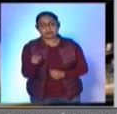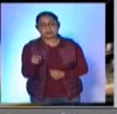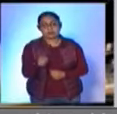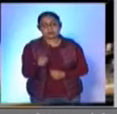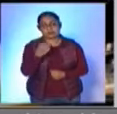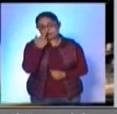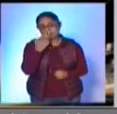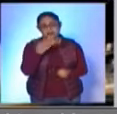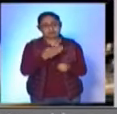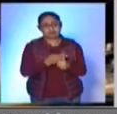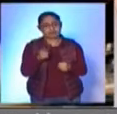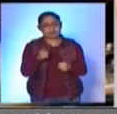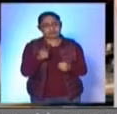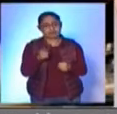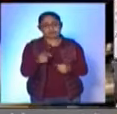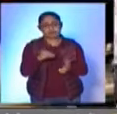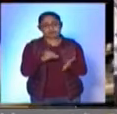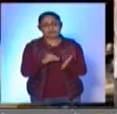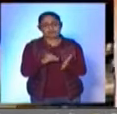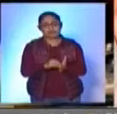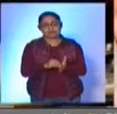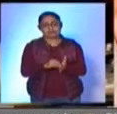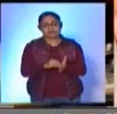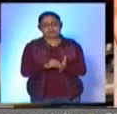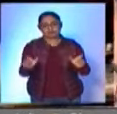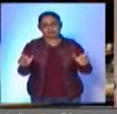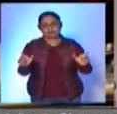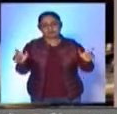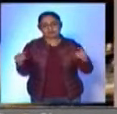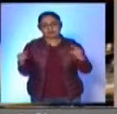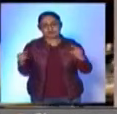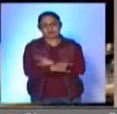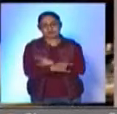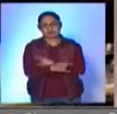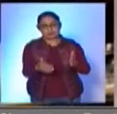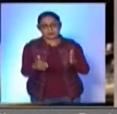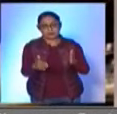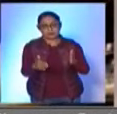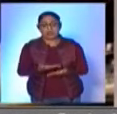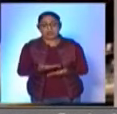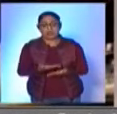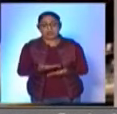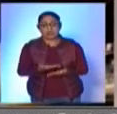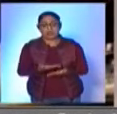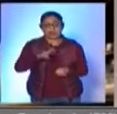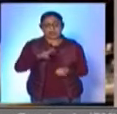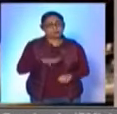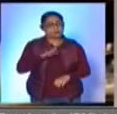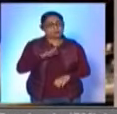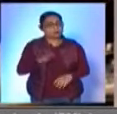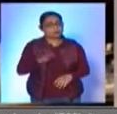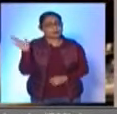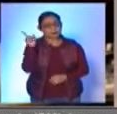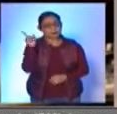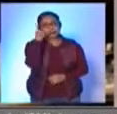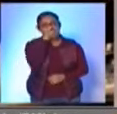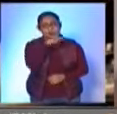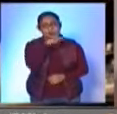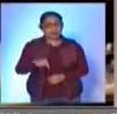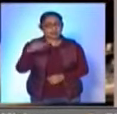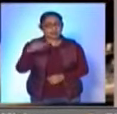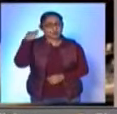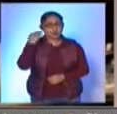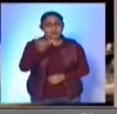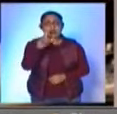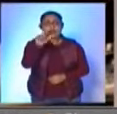serán de manera permanente. Destacó que el panorama hospitalario se encuentra muy complicado, principalmente en Morelia y